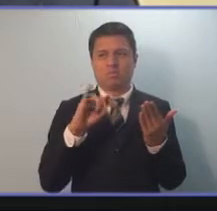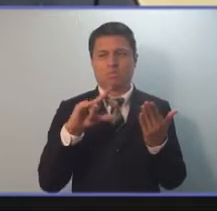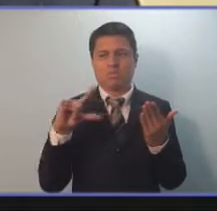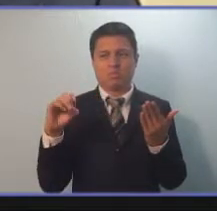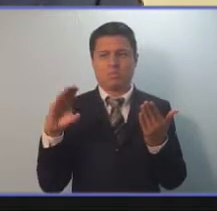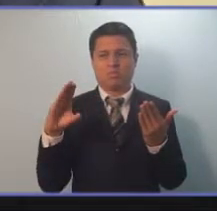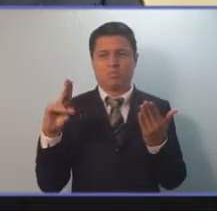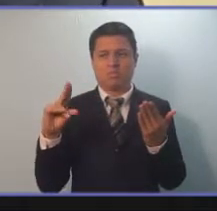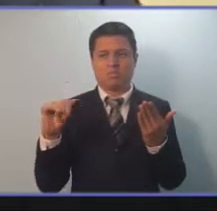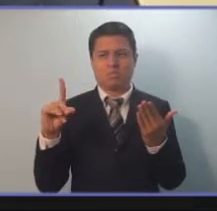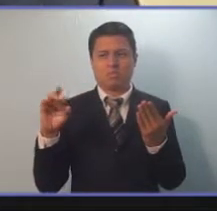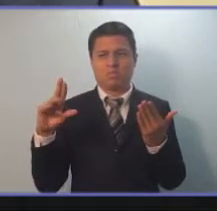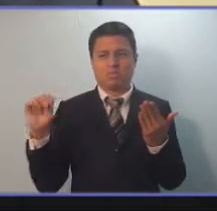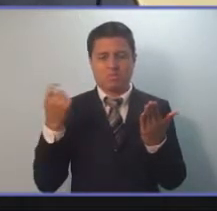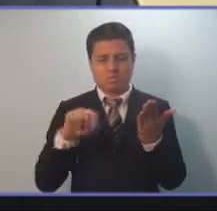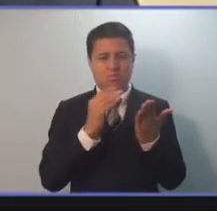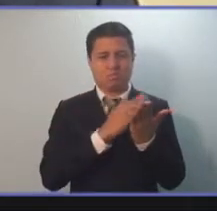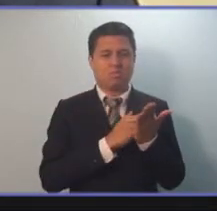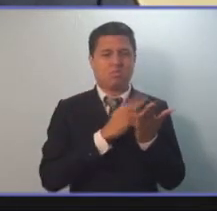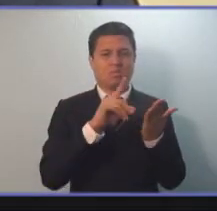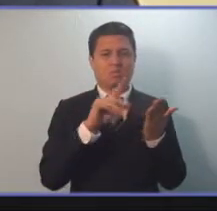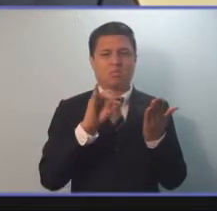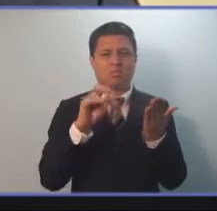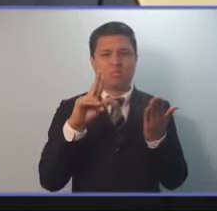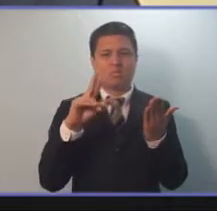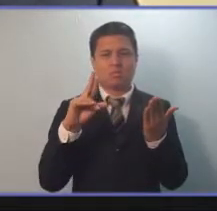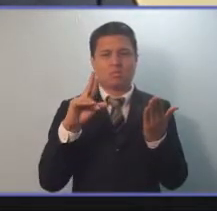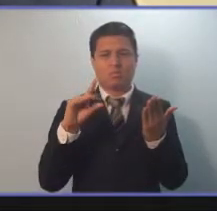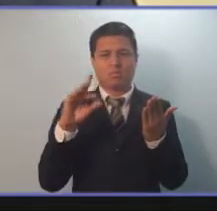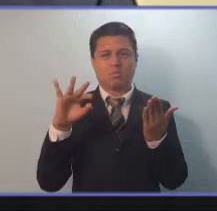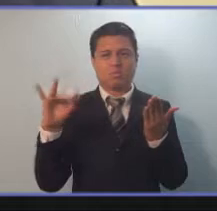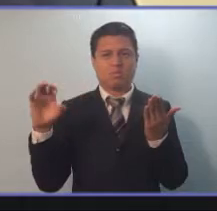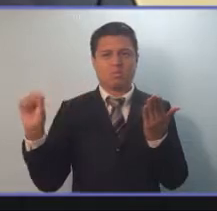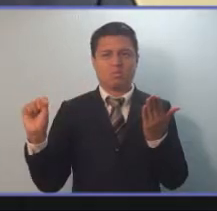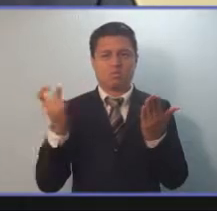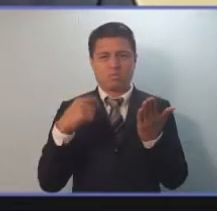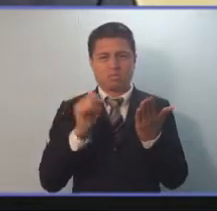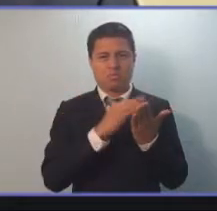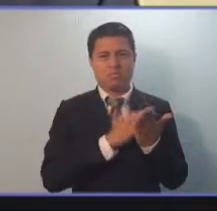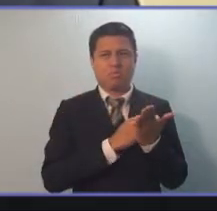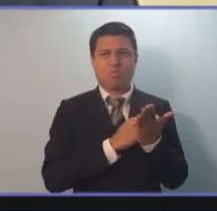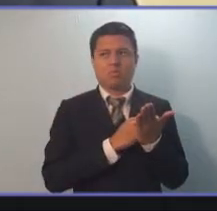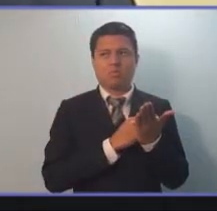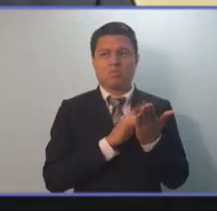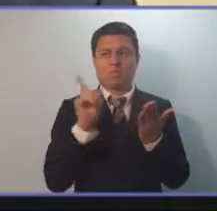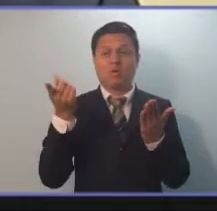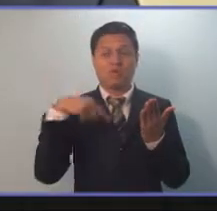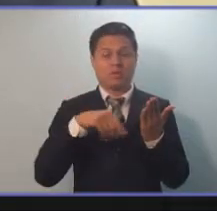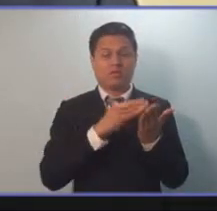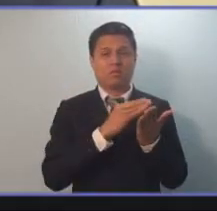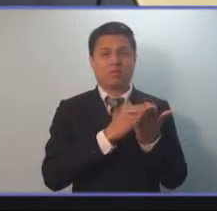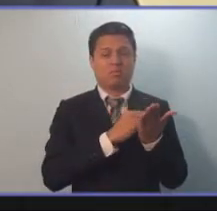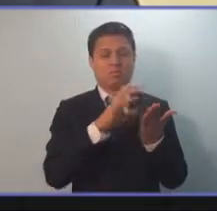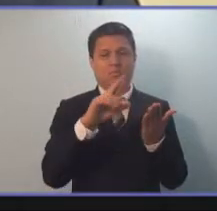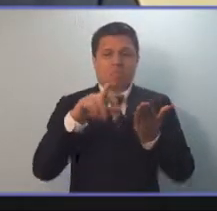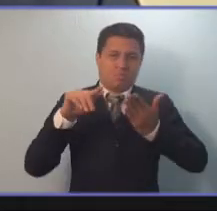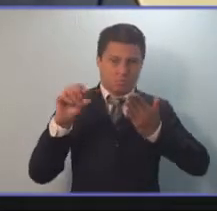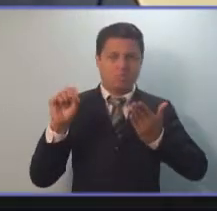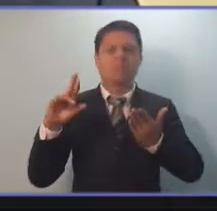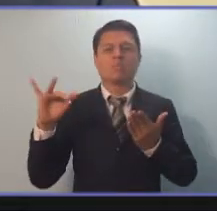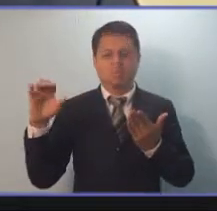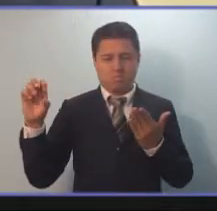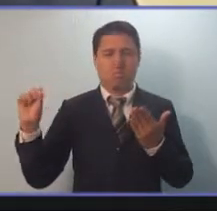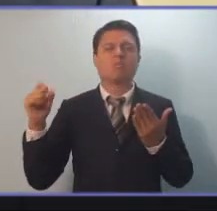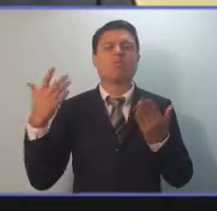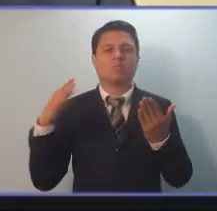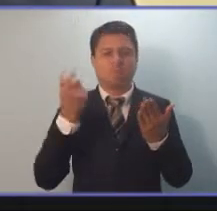presente. David Ernesto Reyes Molina, Ausente. Carlos Armando